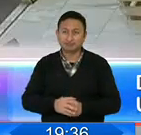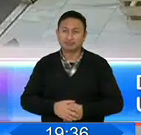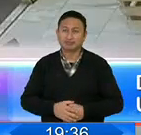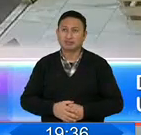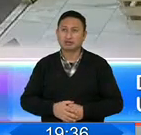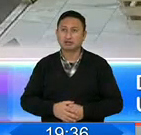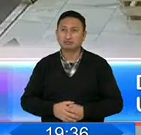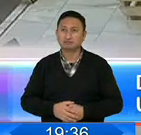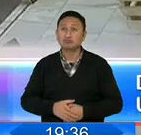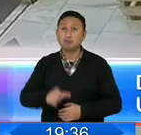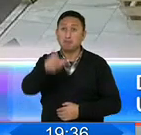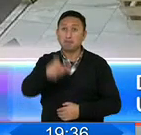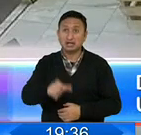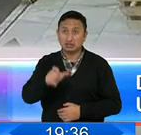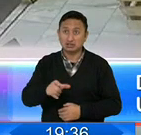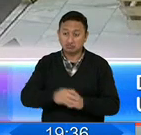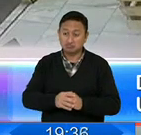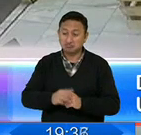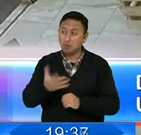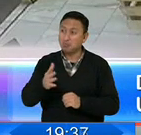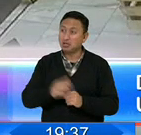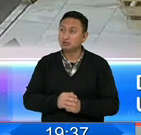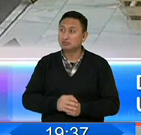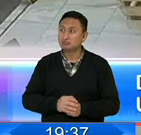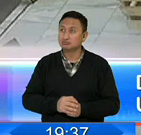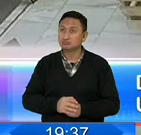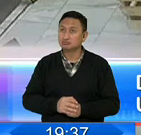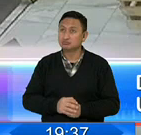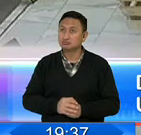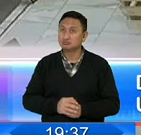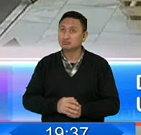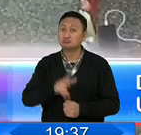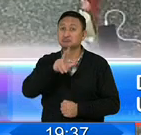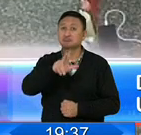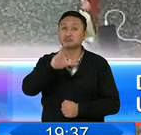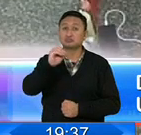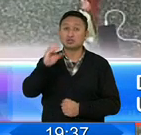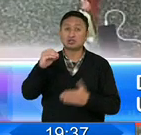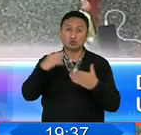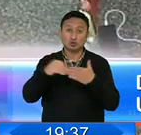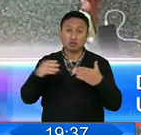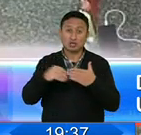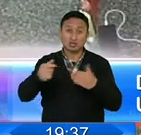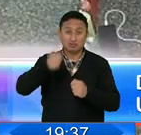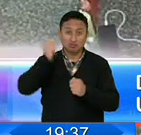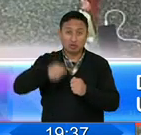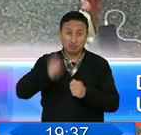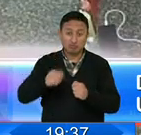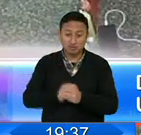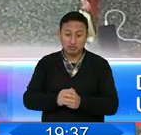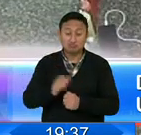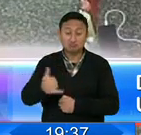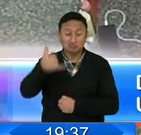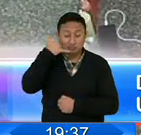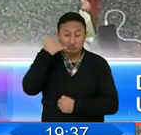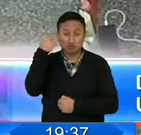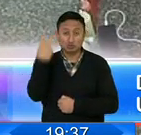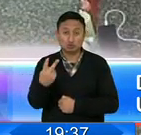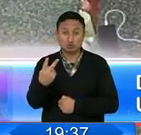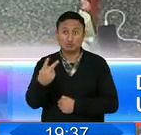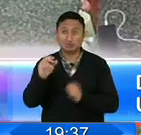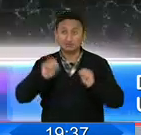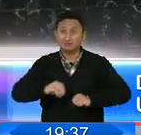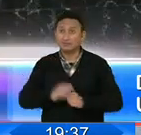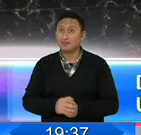Los malhechores se llevaron alrededor de $300 en efectivo, dos teléfonos celulares y